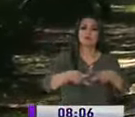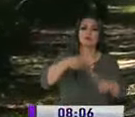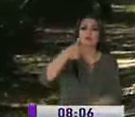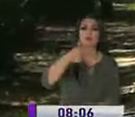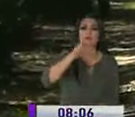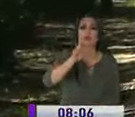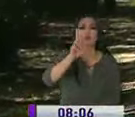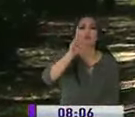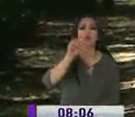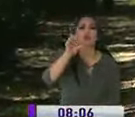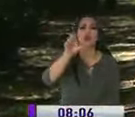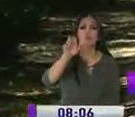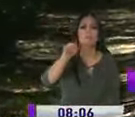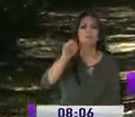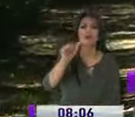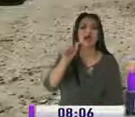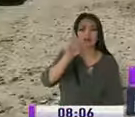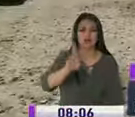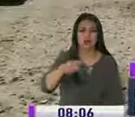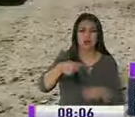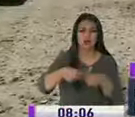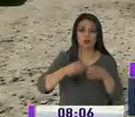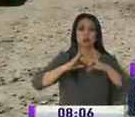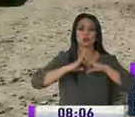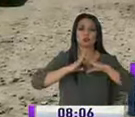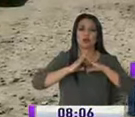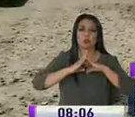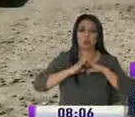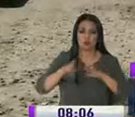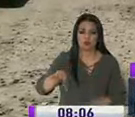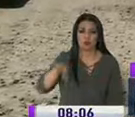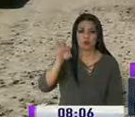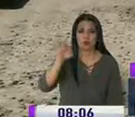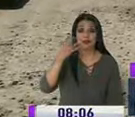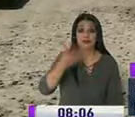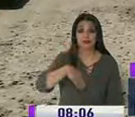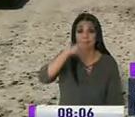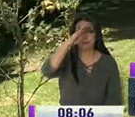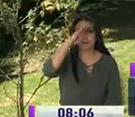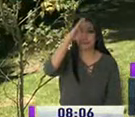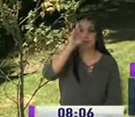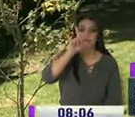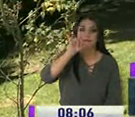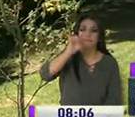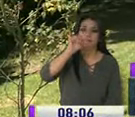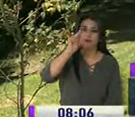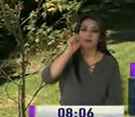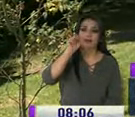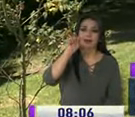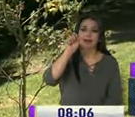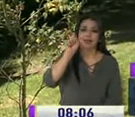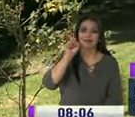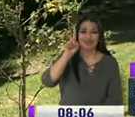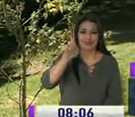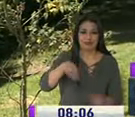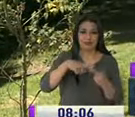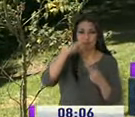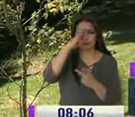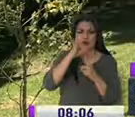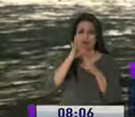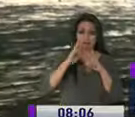en Tumbaco, al suroriente de Quito. Al lugar llegaron agentes de la Dirección Nacional de Delitos contra la Vida, DINASED, y